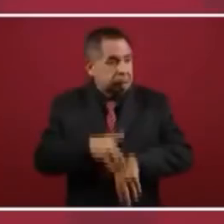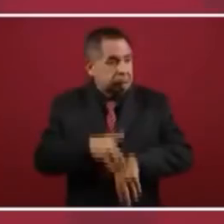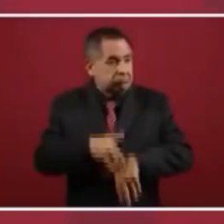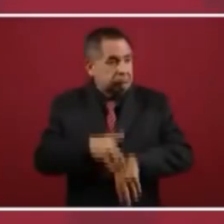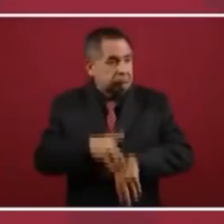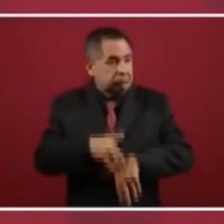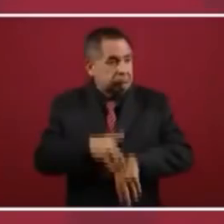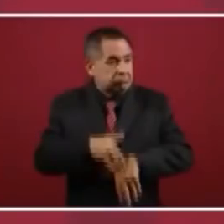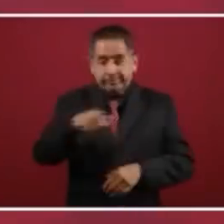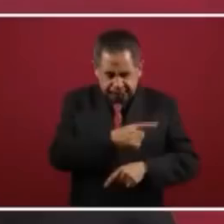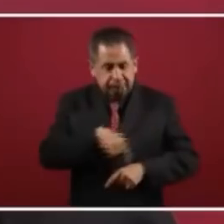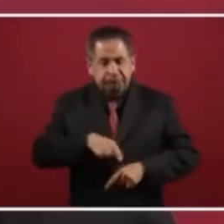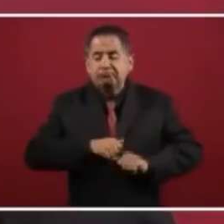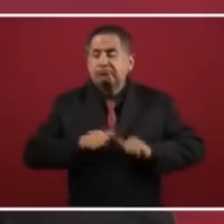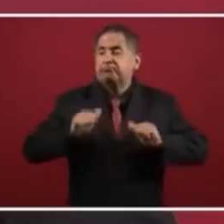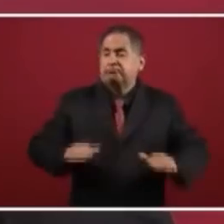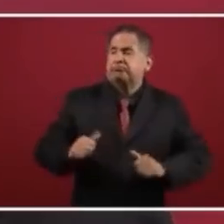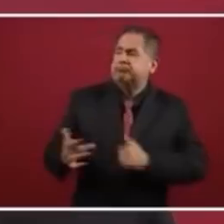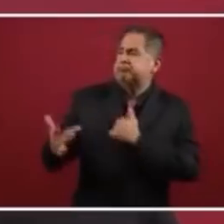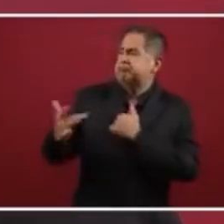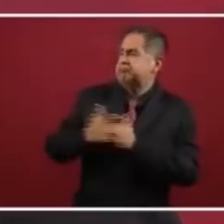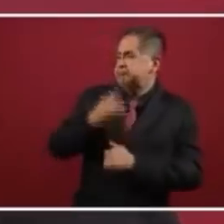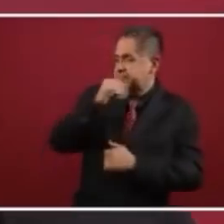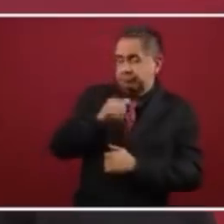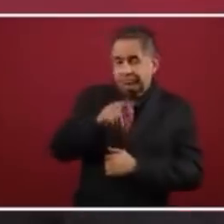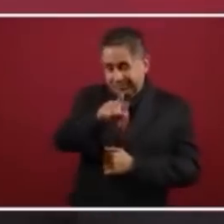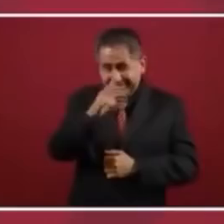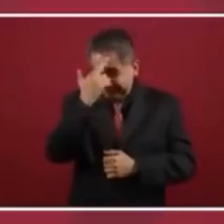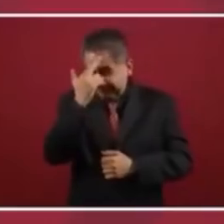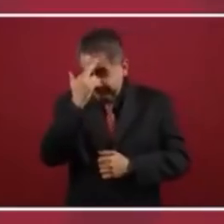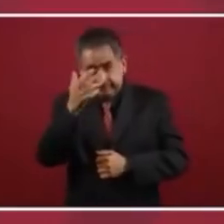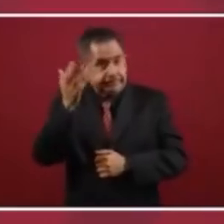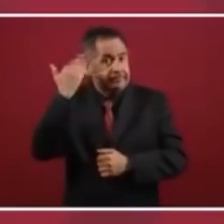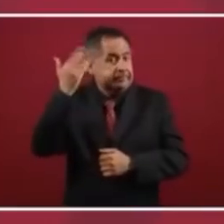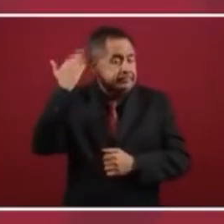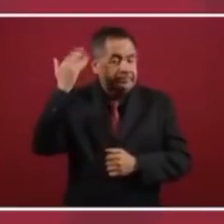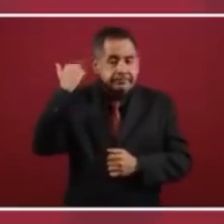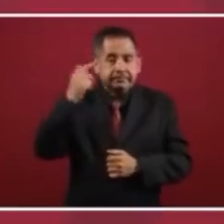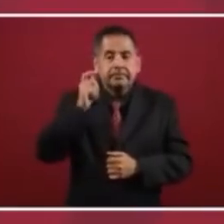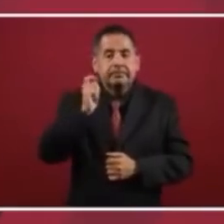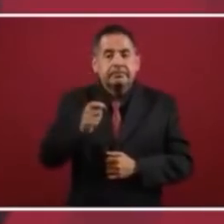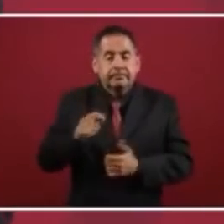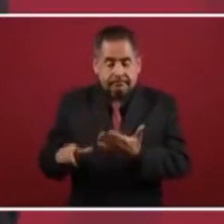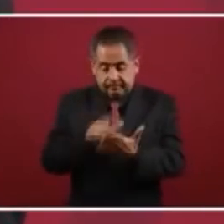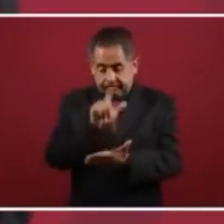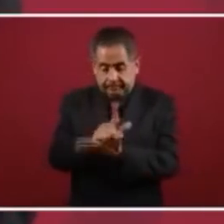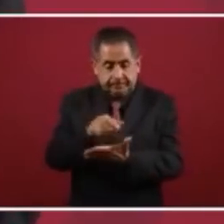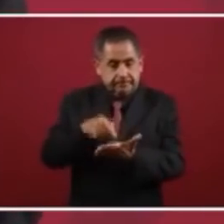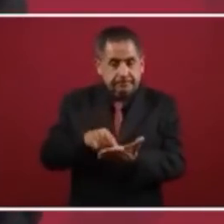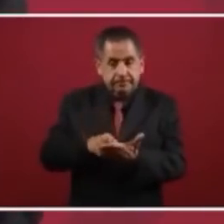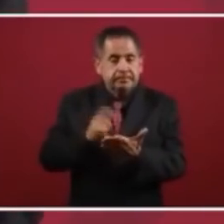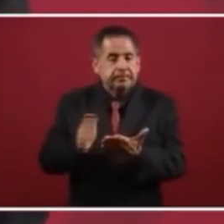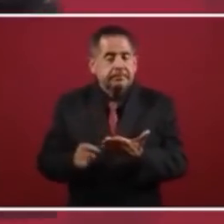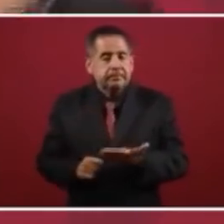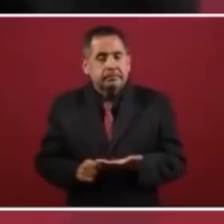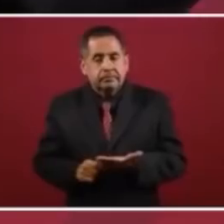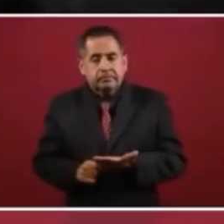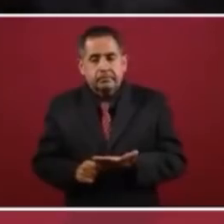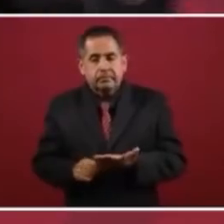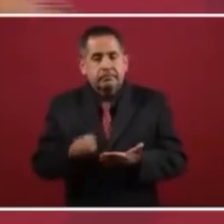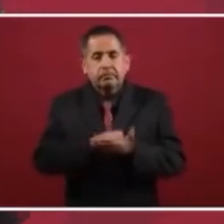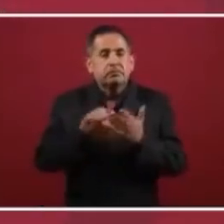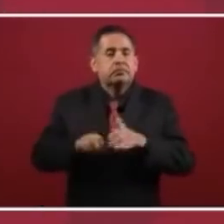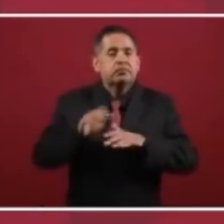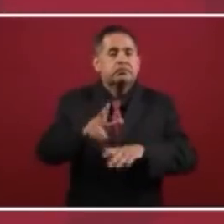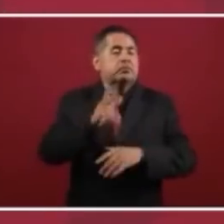para tener impunidad. Se llegó al extremo de aprobar leyes, en el caso de